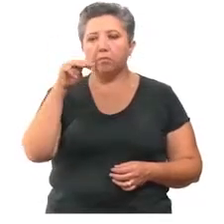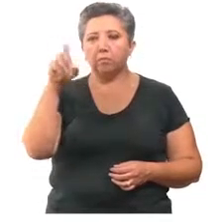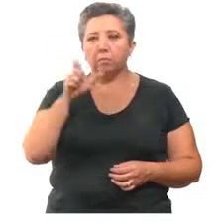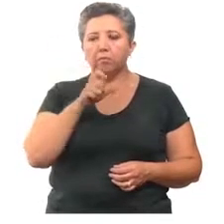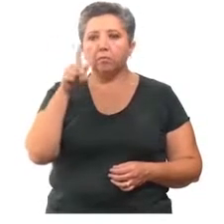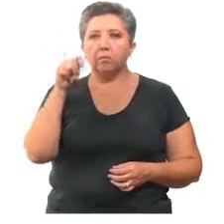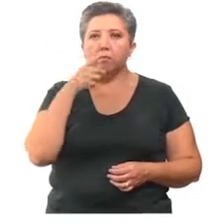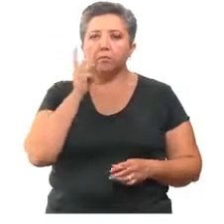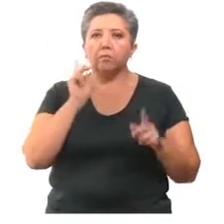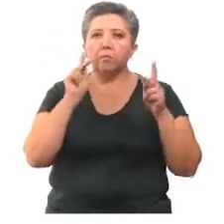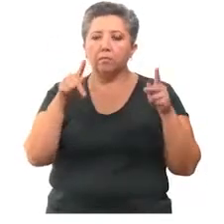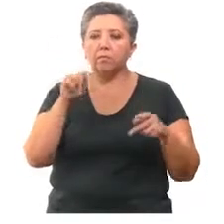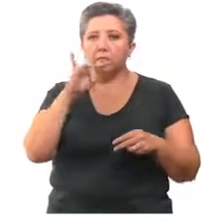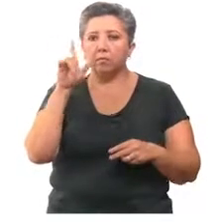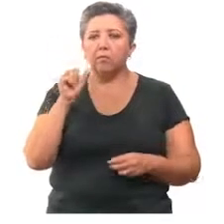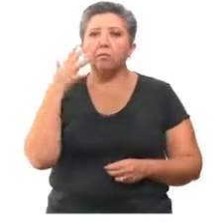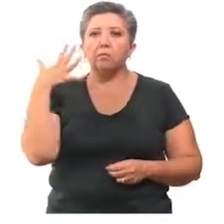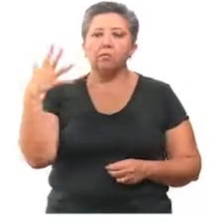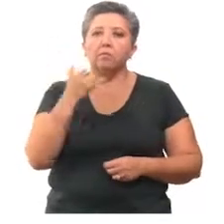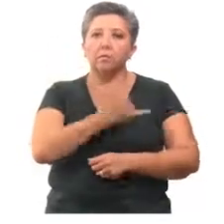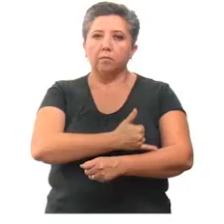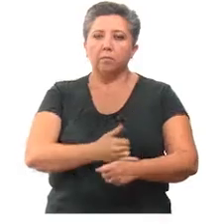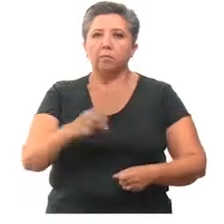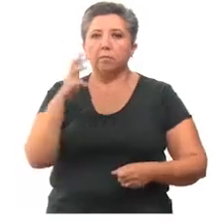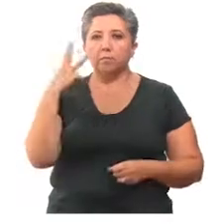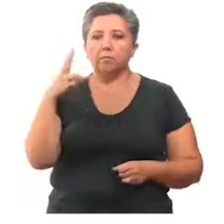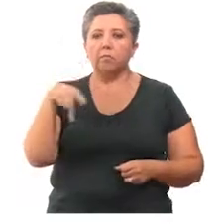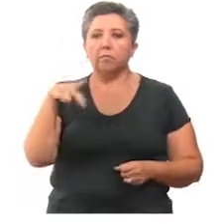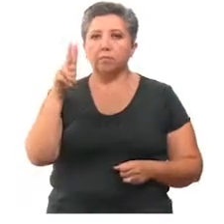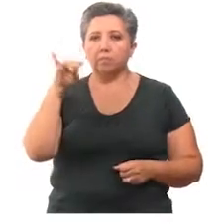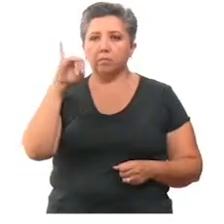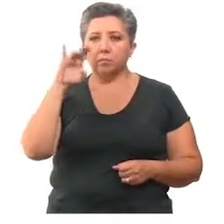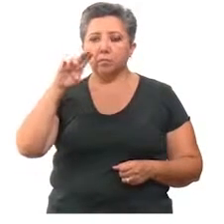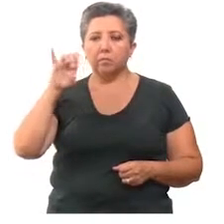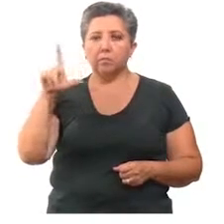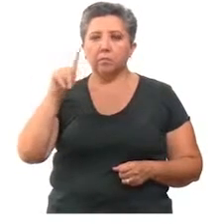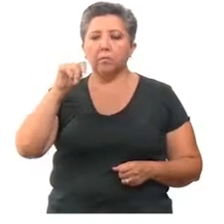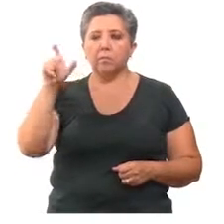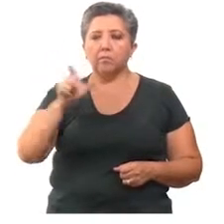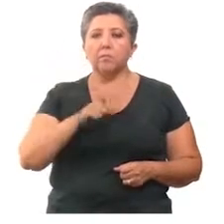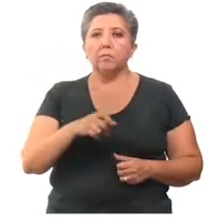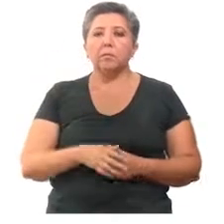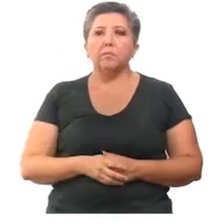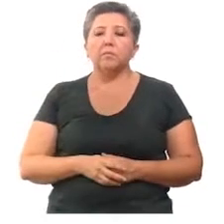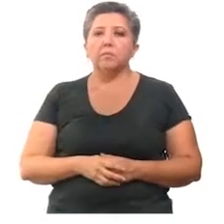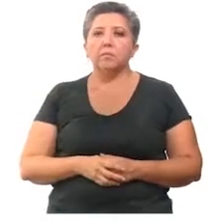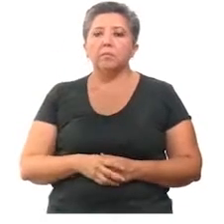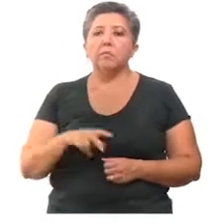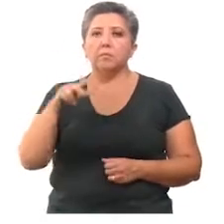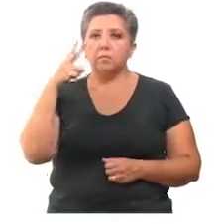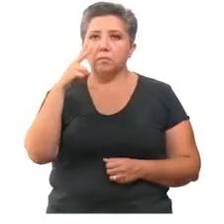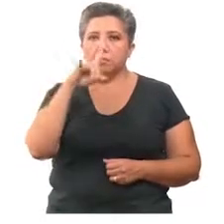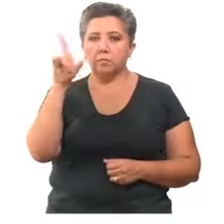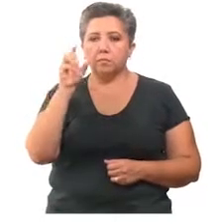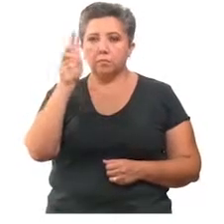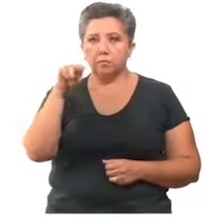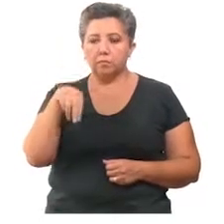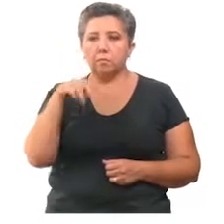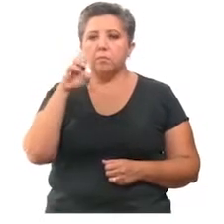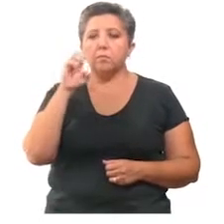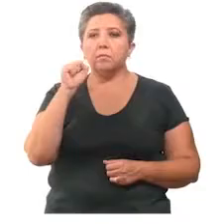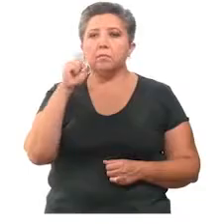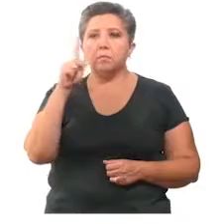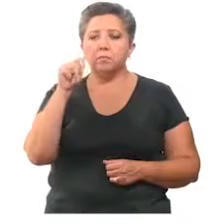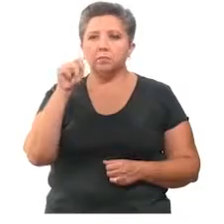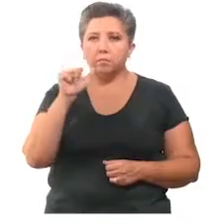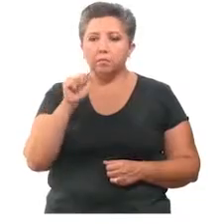en Progreso y Tizimín, 5 en Izamal, 3 en Quinchil, Río Lagartos, Tecash y Tixcocop, 2 en San, Espita,